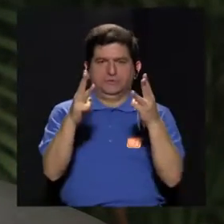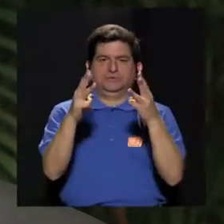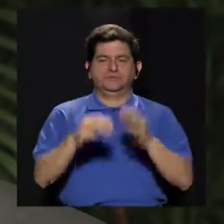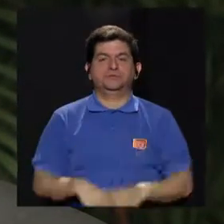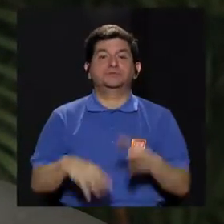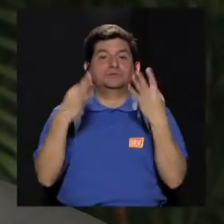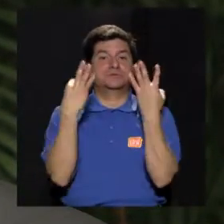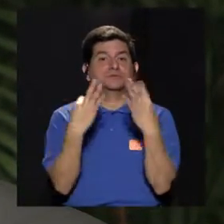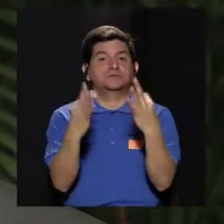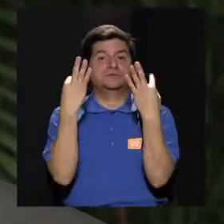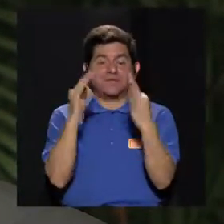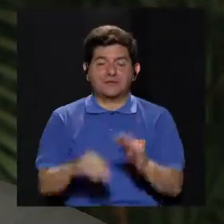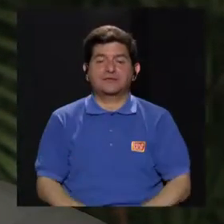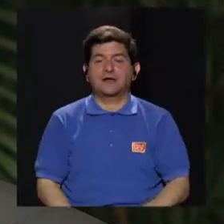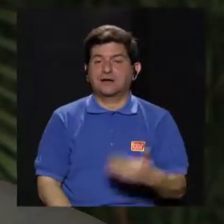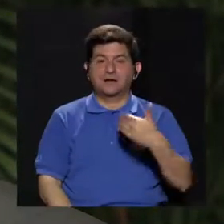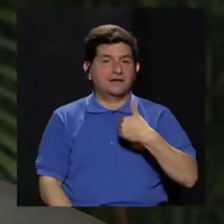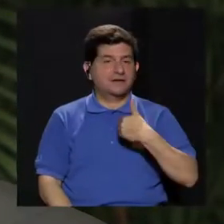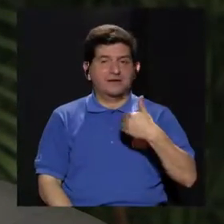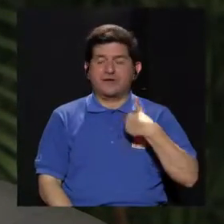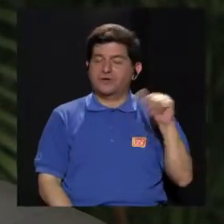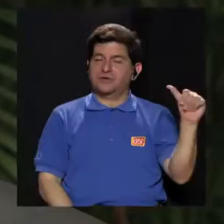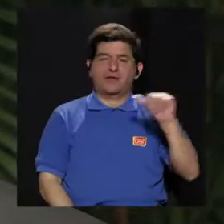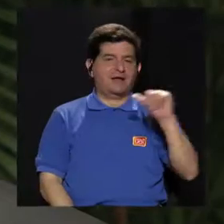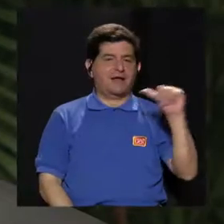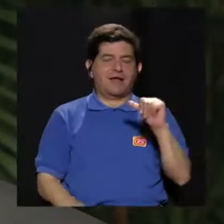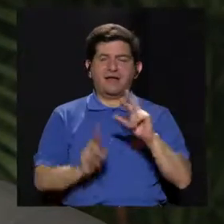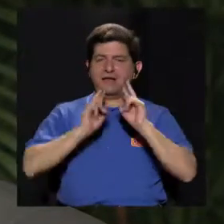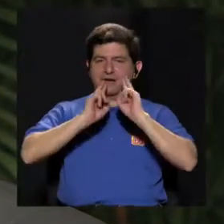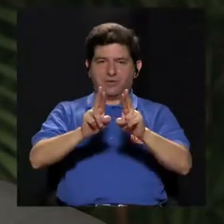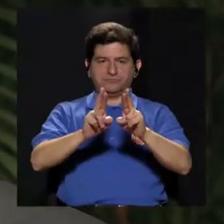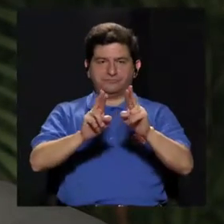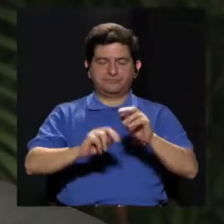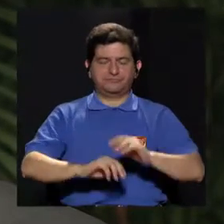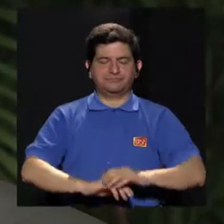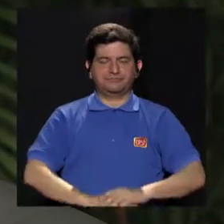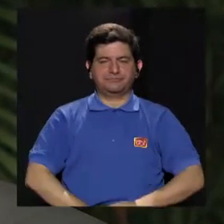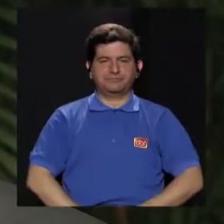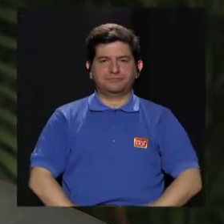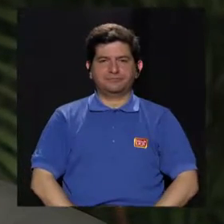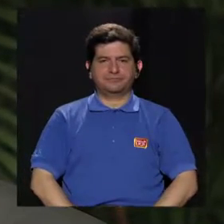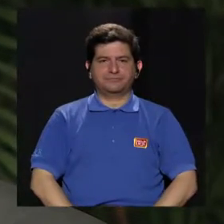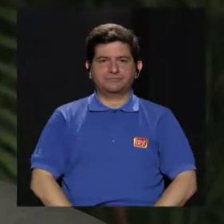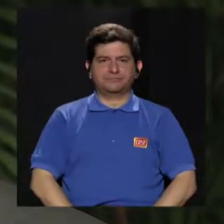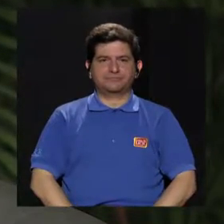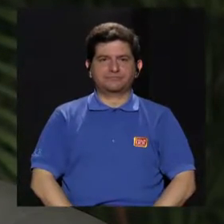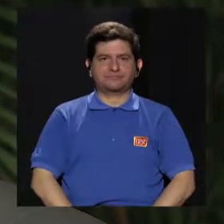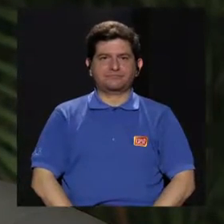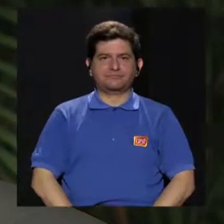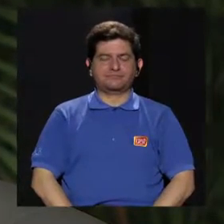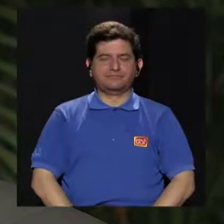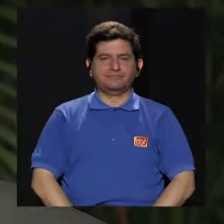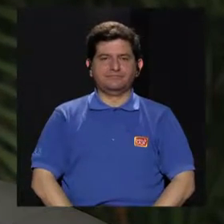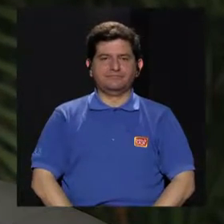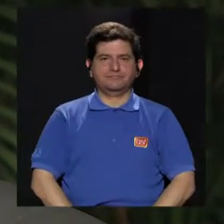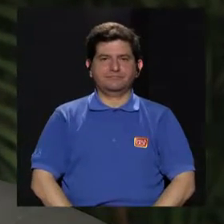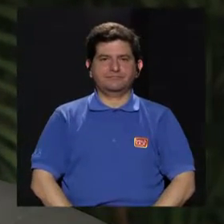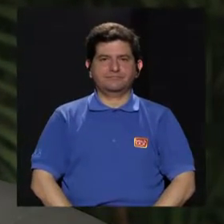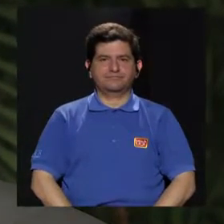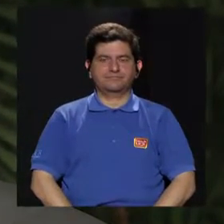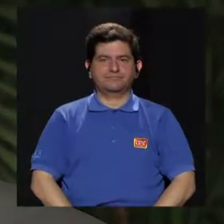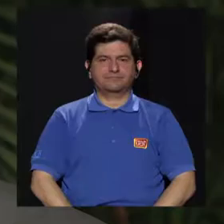métodos para no resultar alergénicas, ¿verdad? Debo